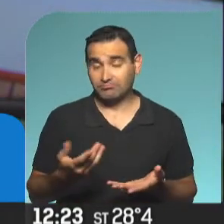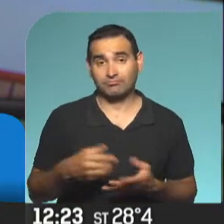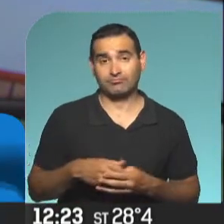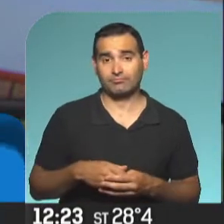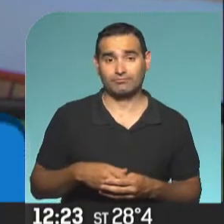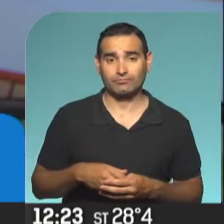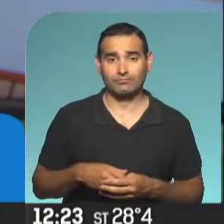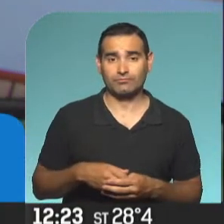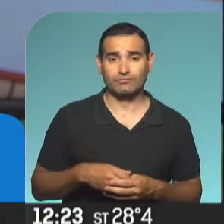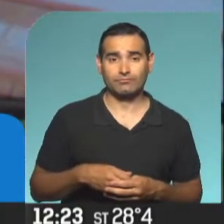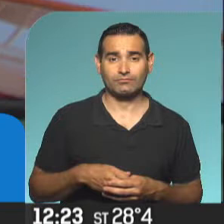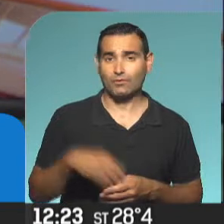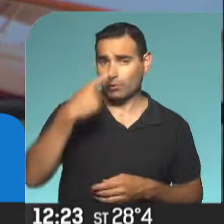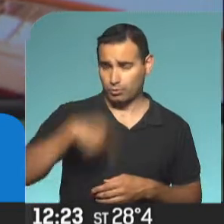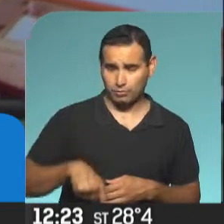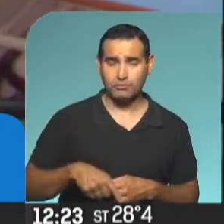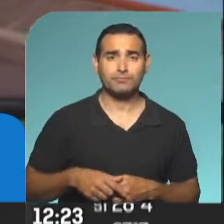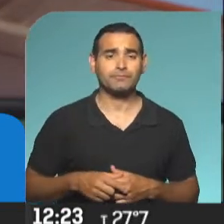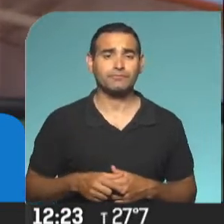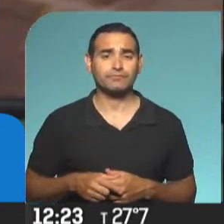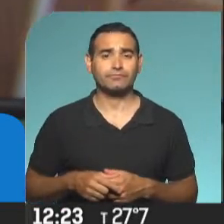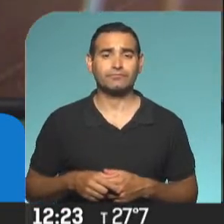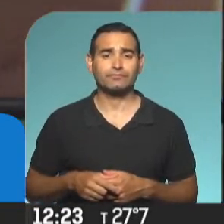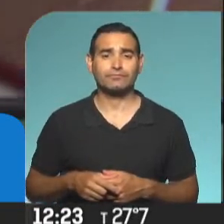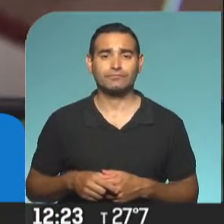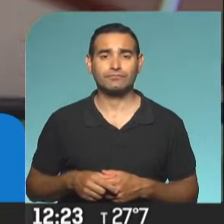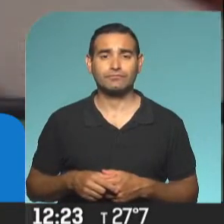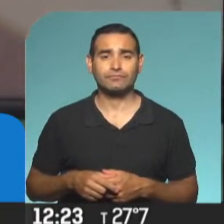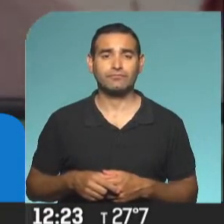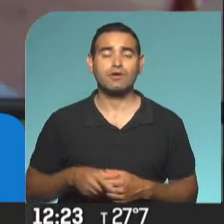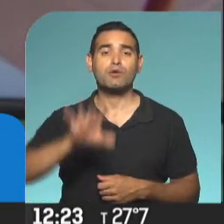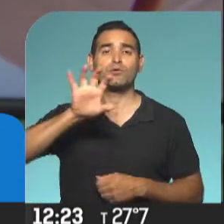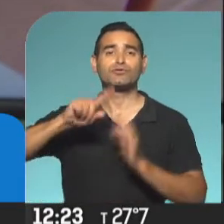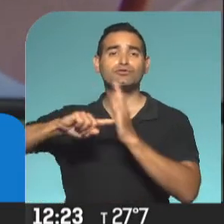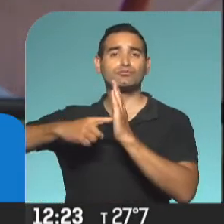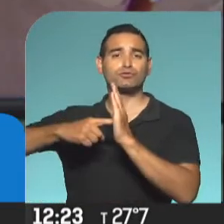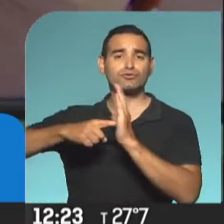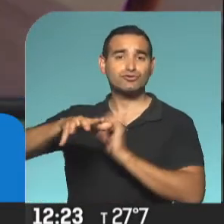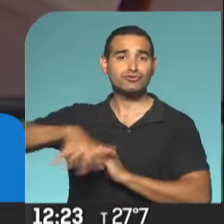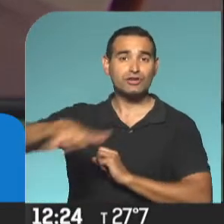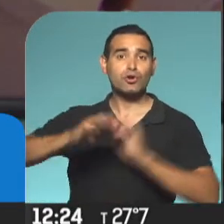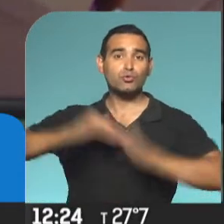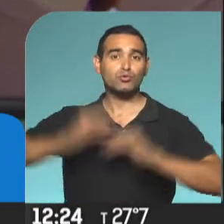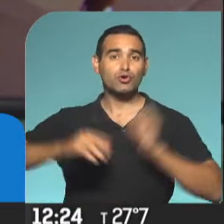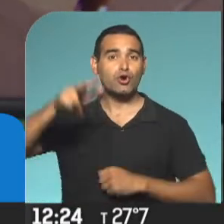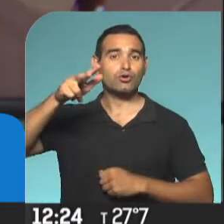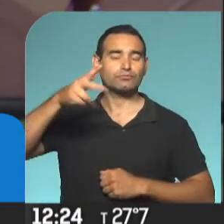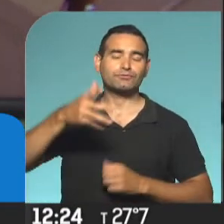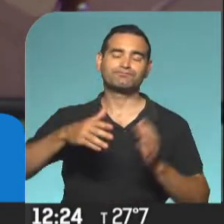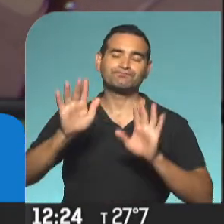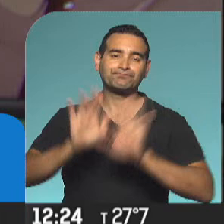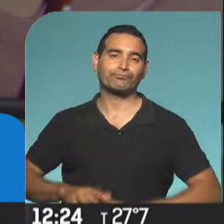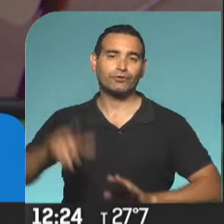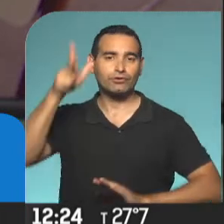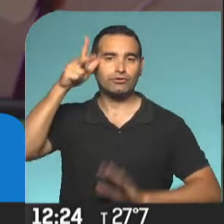esto y los dejo, cuando en la provincia de Buenos Aires se construyeron 8 protocolos y ya